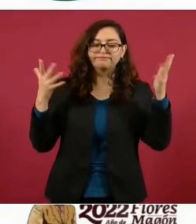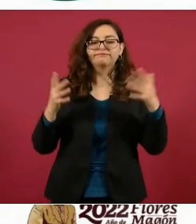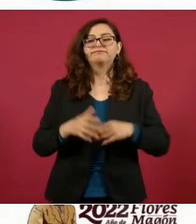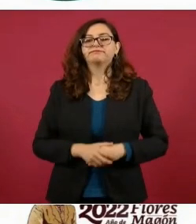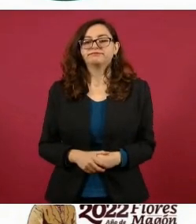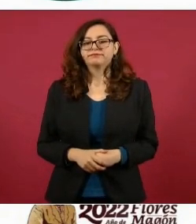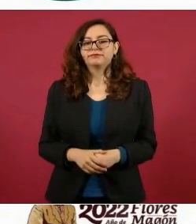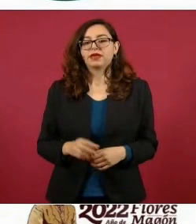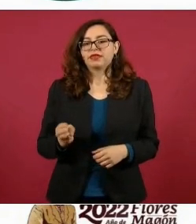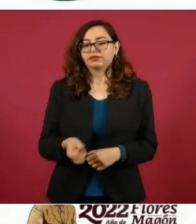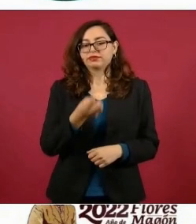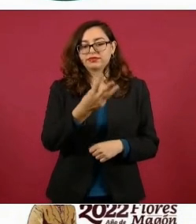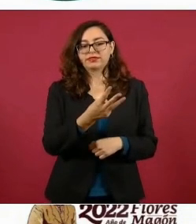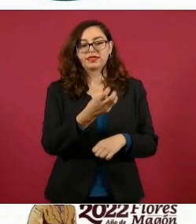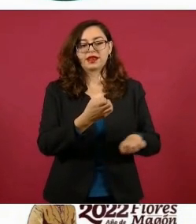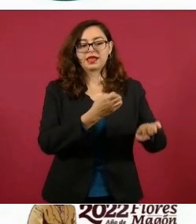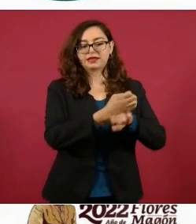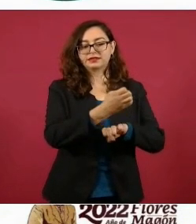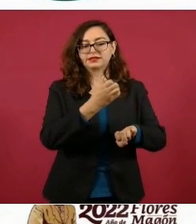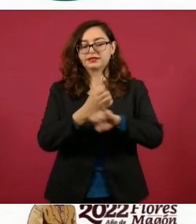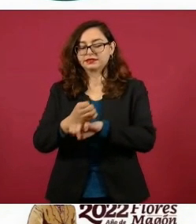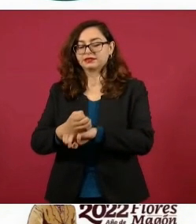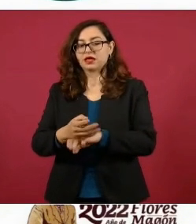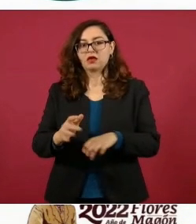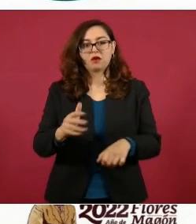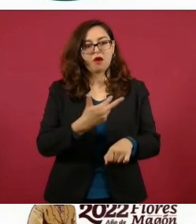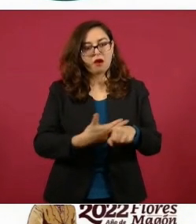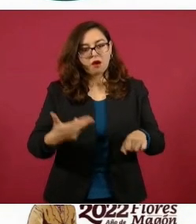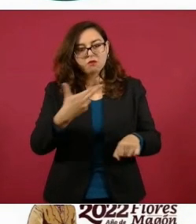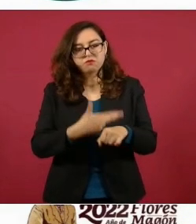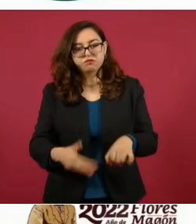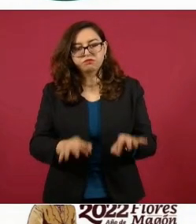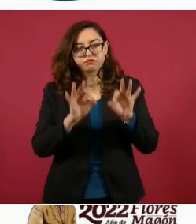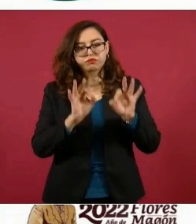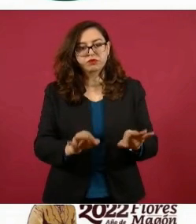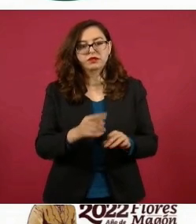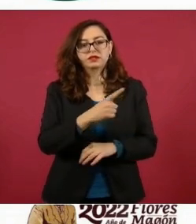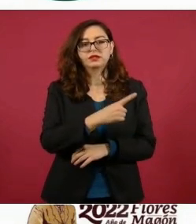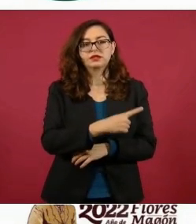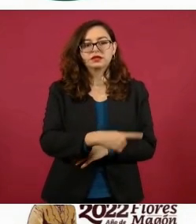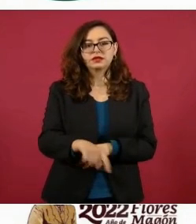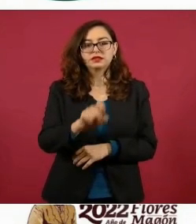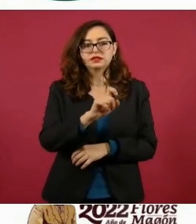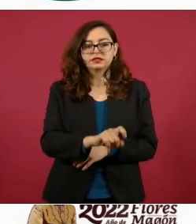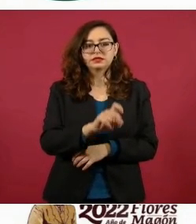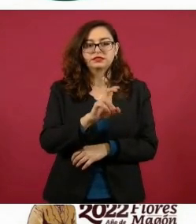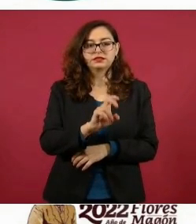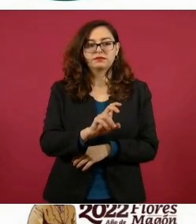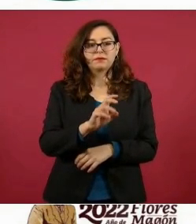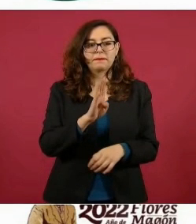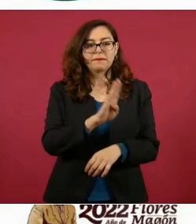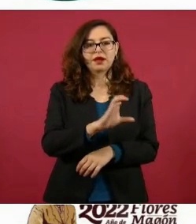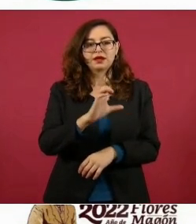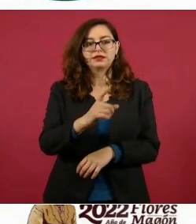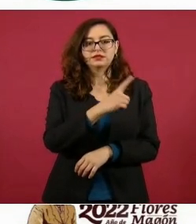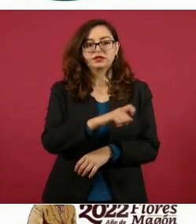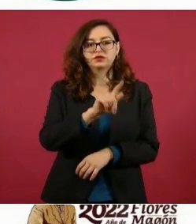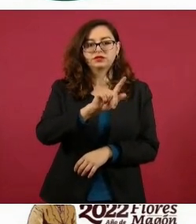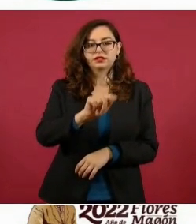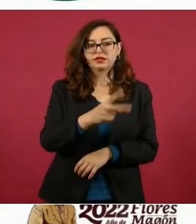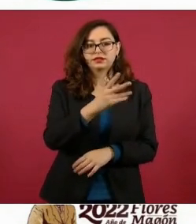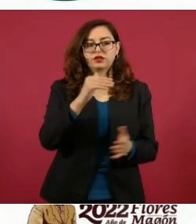de tres estados 124,651 en Baja California primer lugar Chihuahua